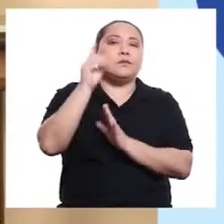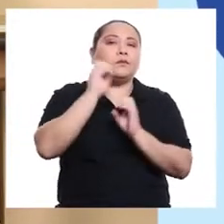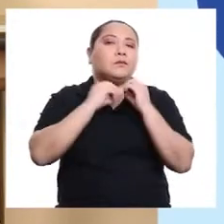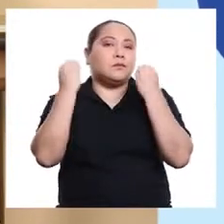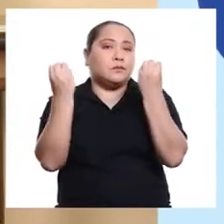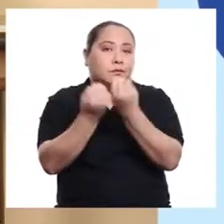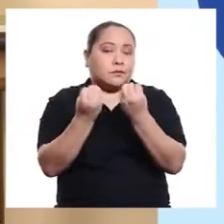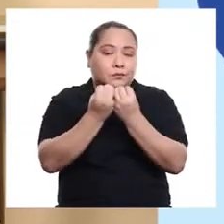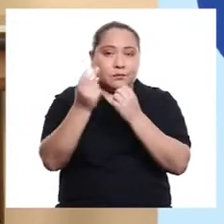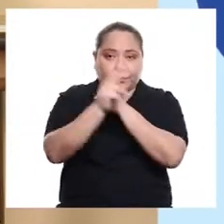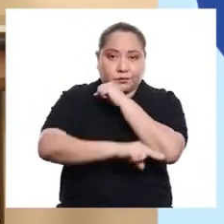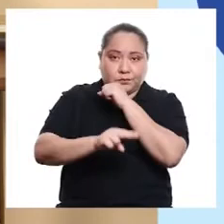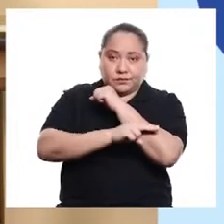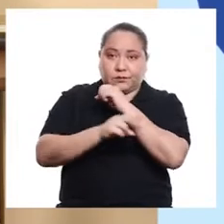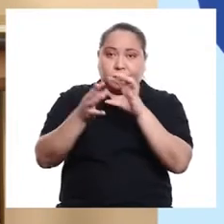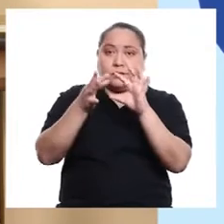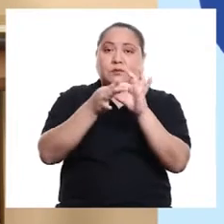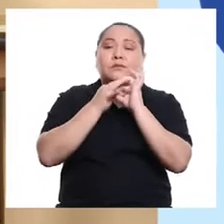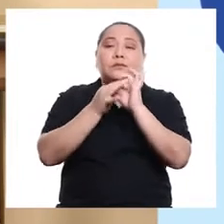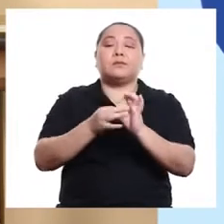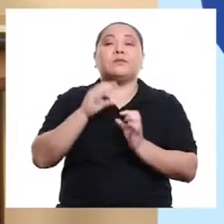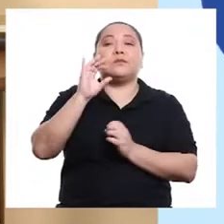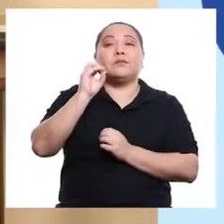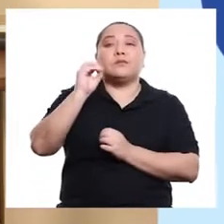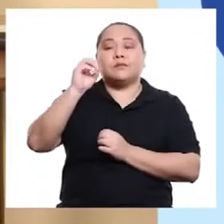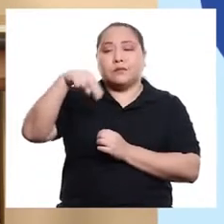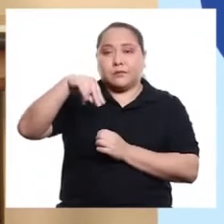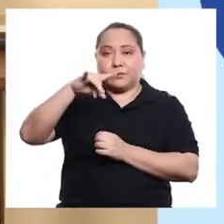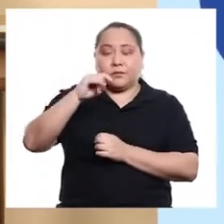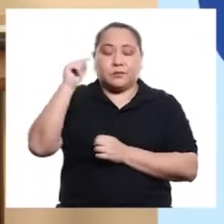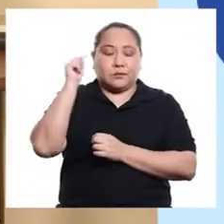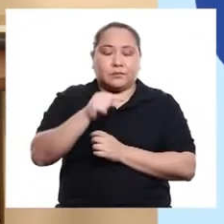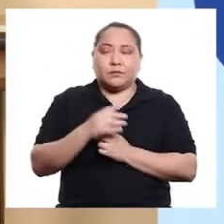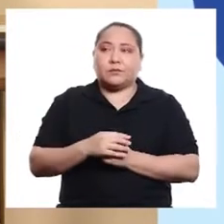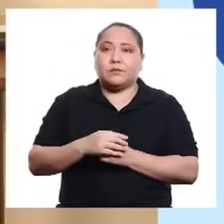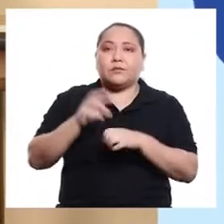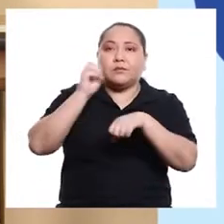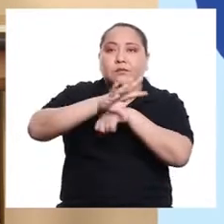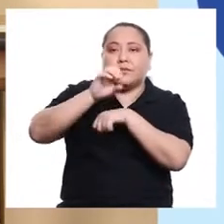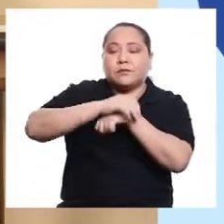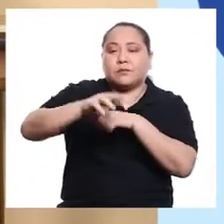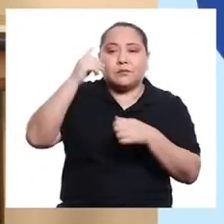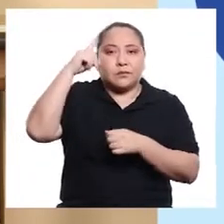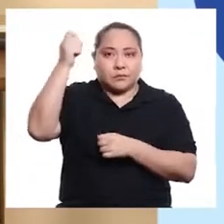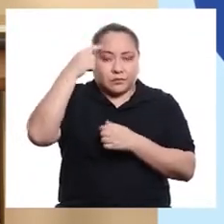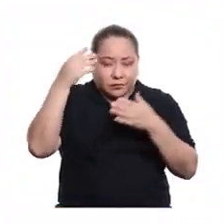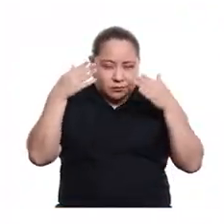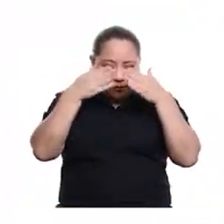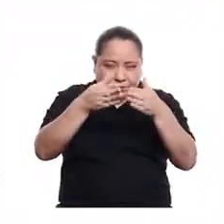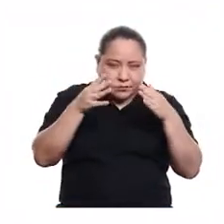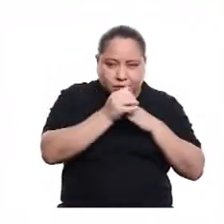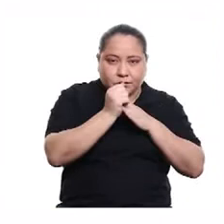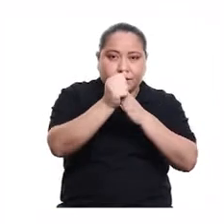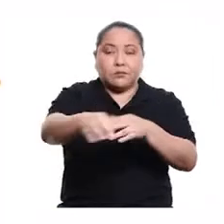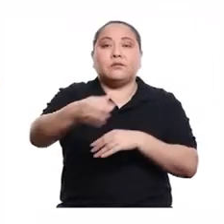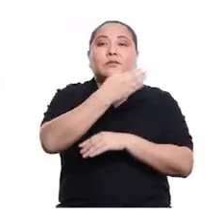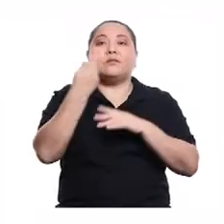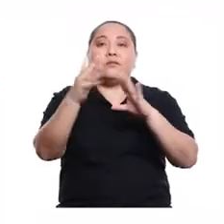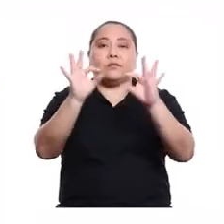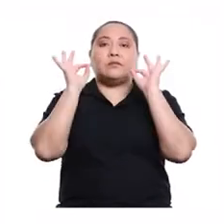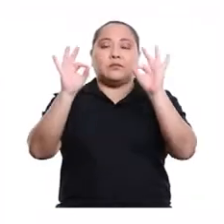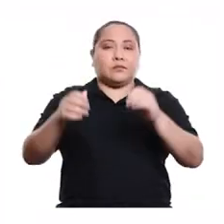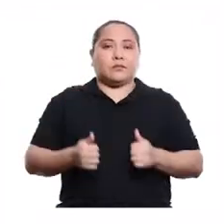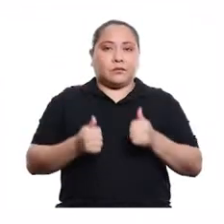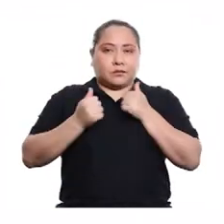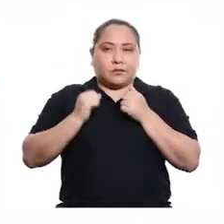de la Organización de las Naciones Unidas, ONU, recomienda políticas orientadas hacia La mejora